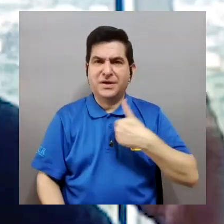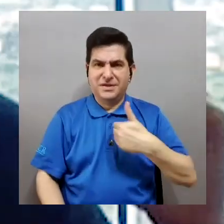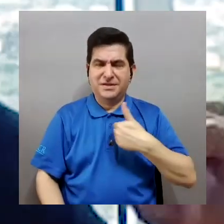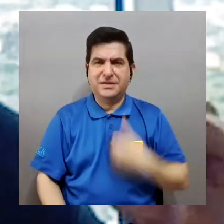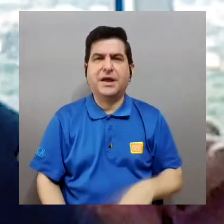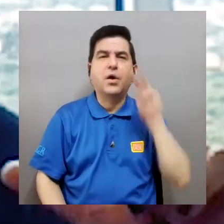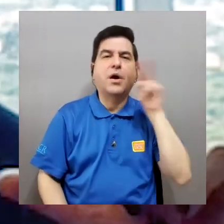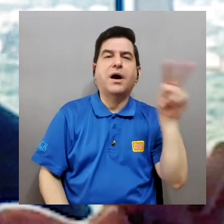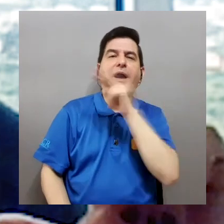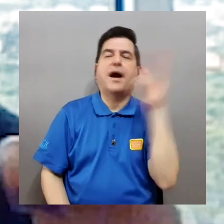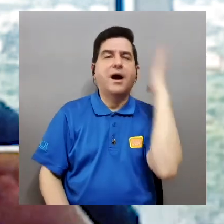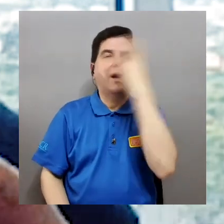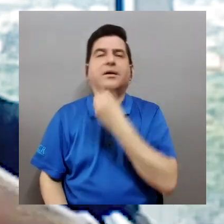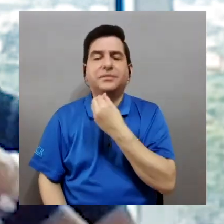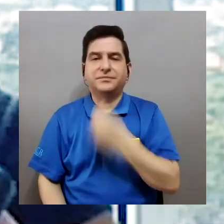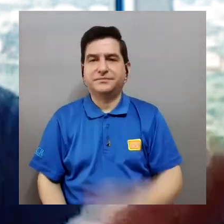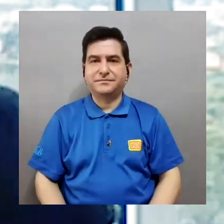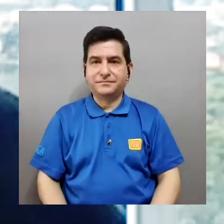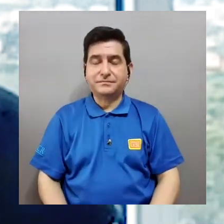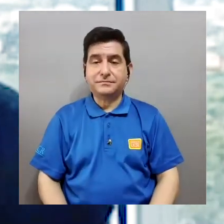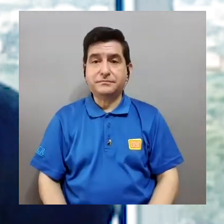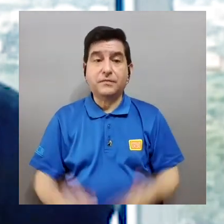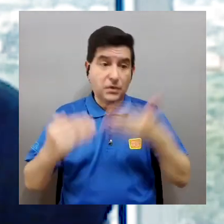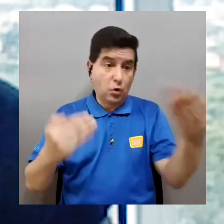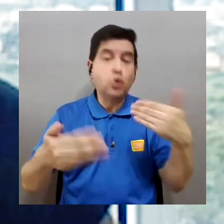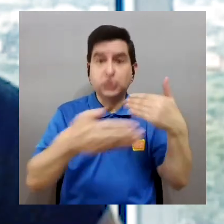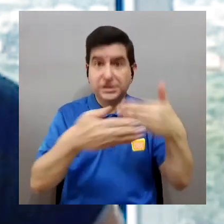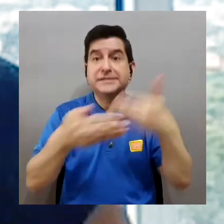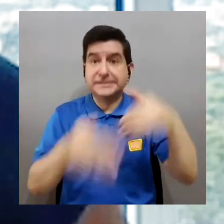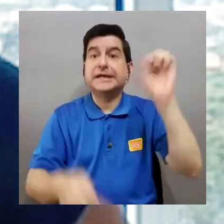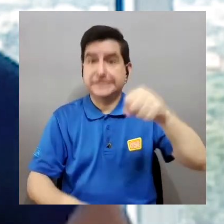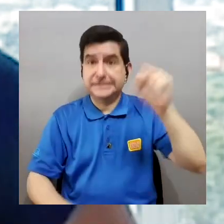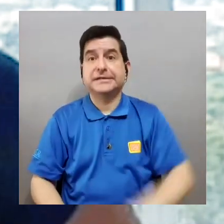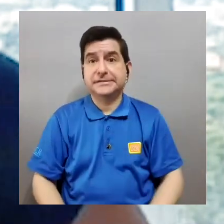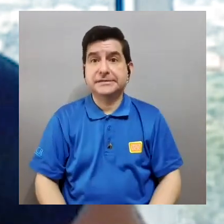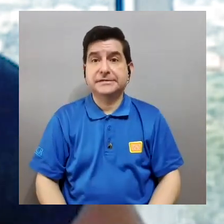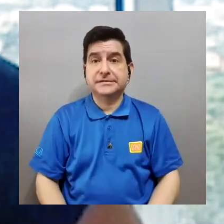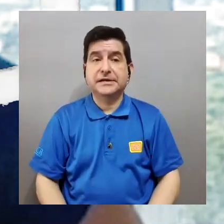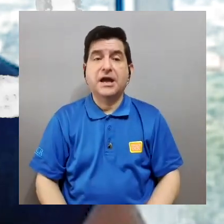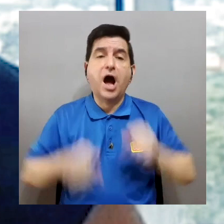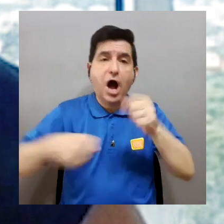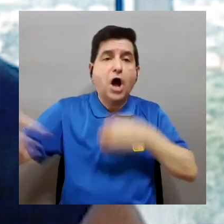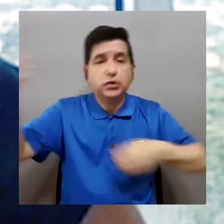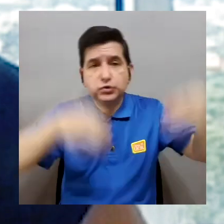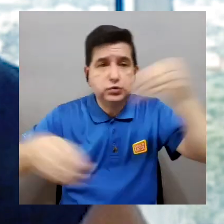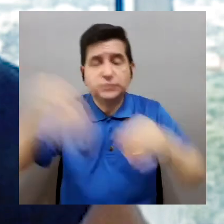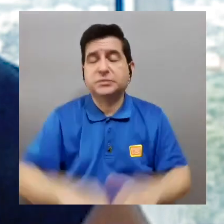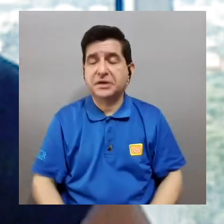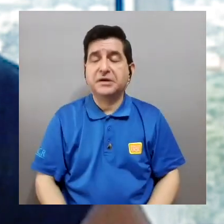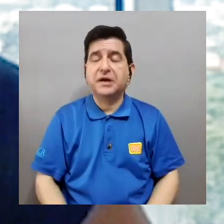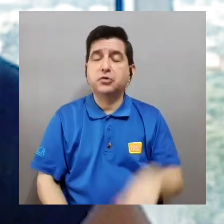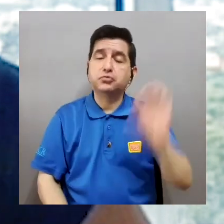una vista muy bonita. Tengo muchas cosas cerca, las facilidades, supermercados, lo que